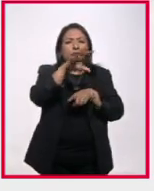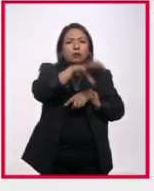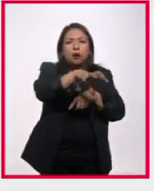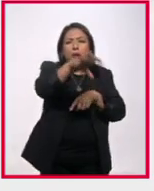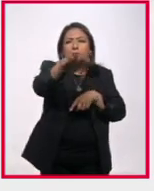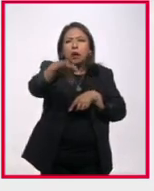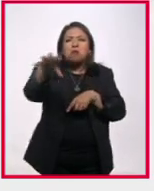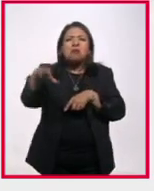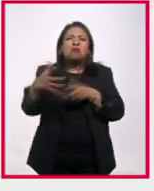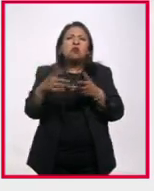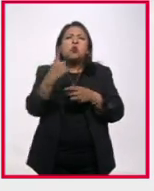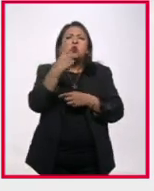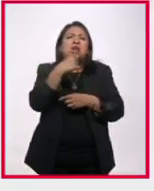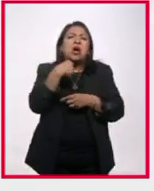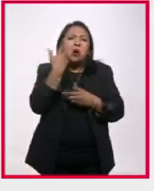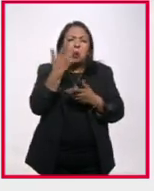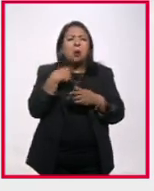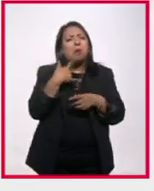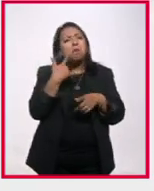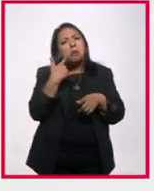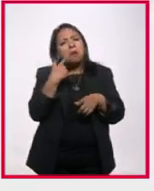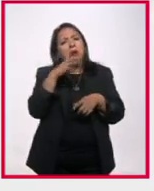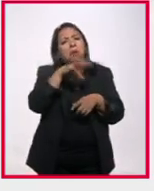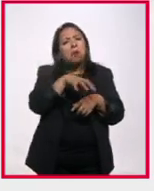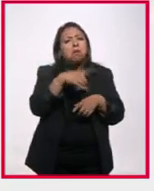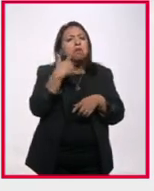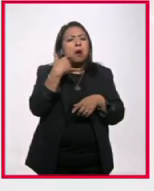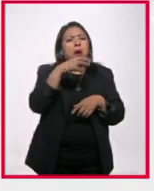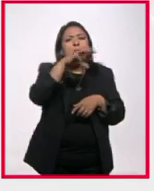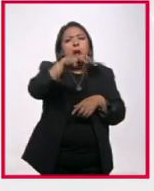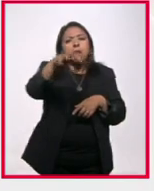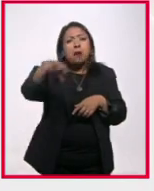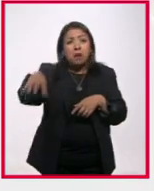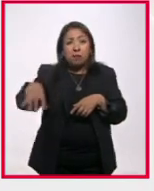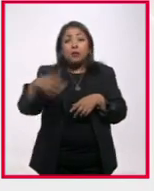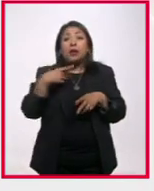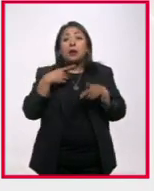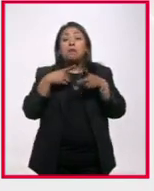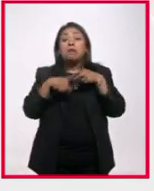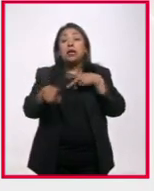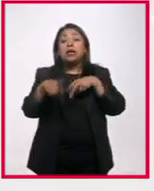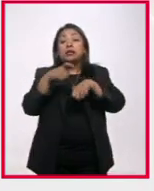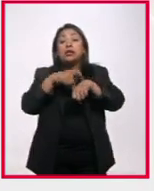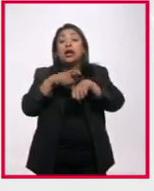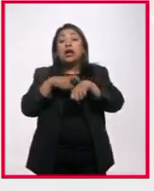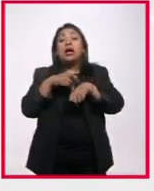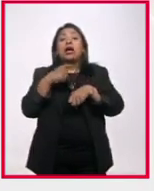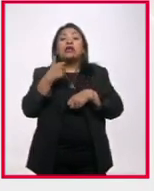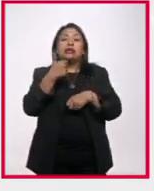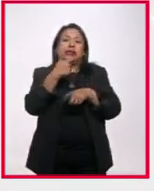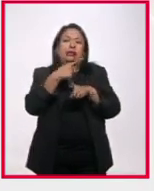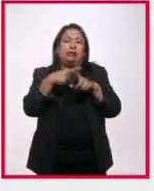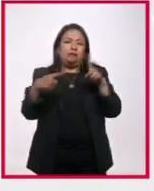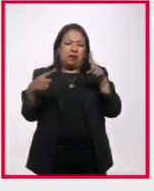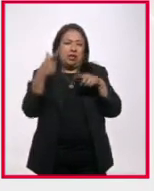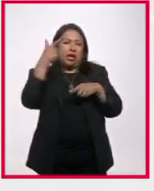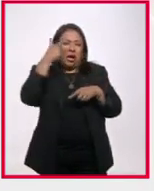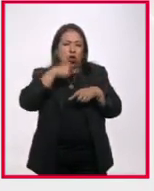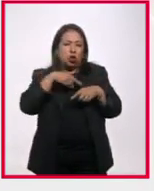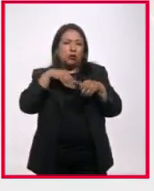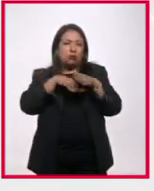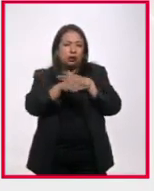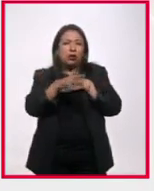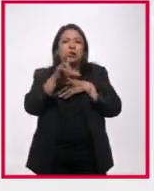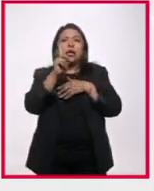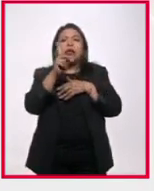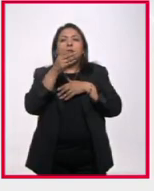escénicas en poco más de una hora. Los recorridos inician a partir de las 18:30 horas e ingresan